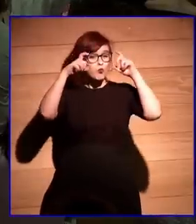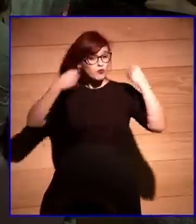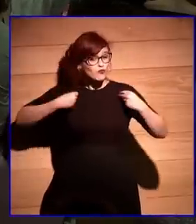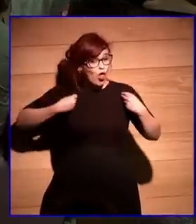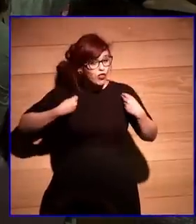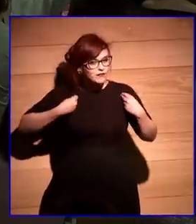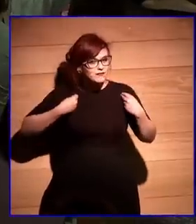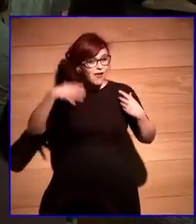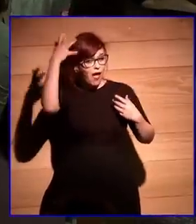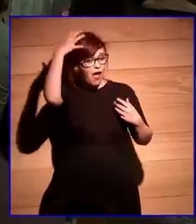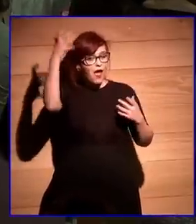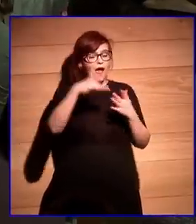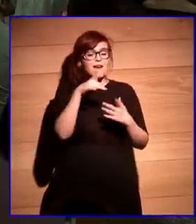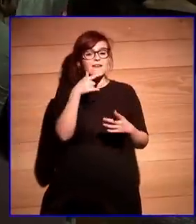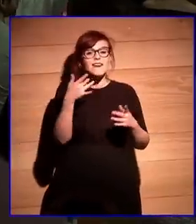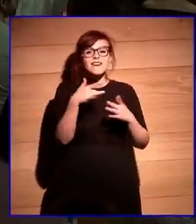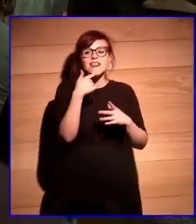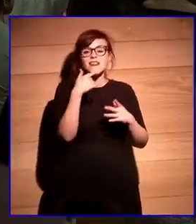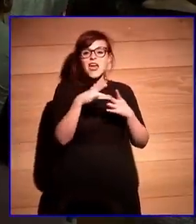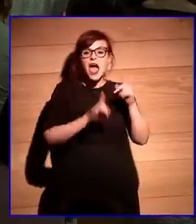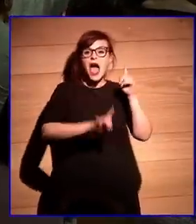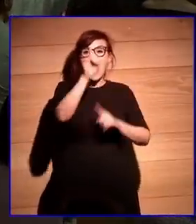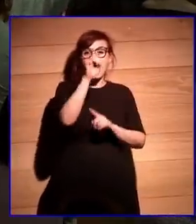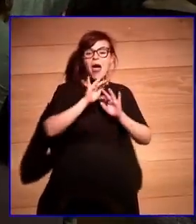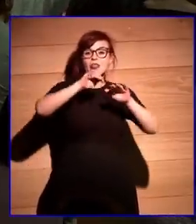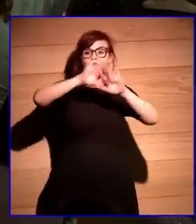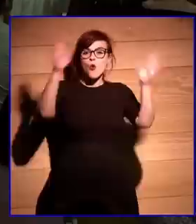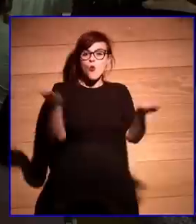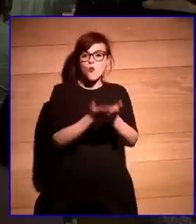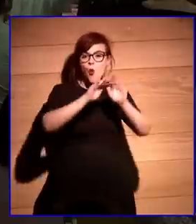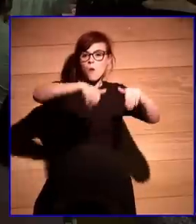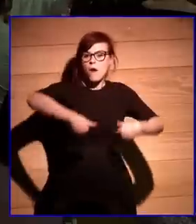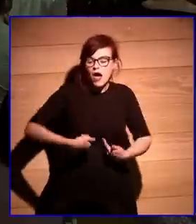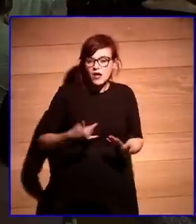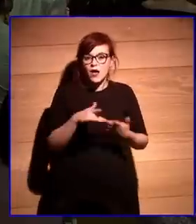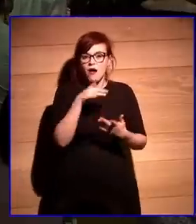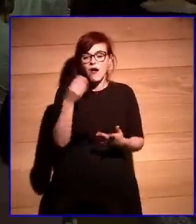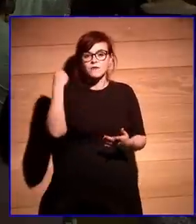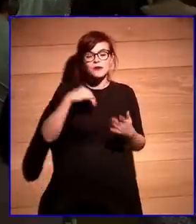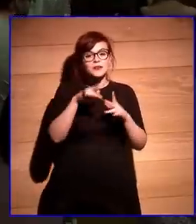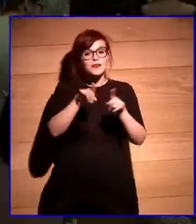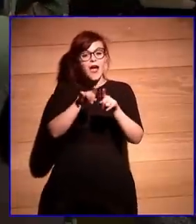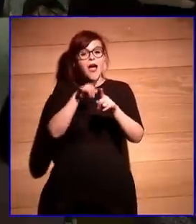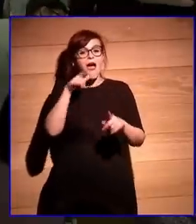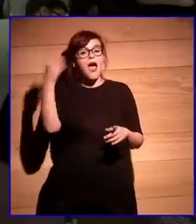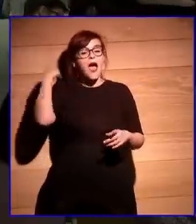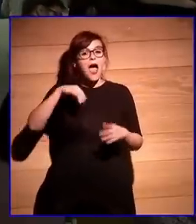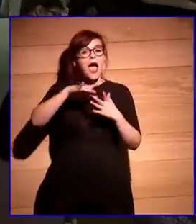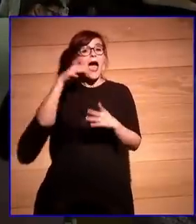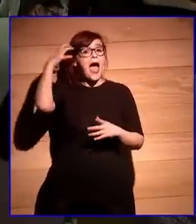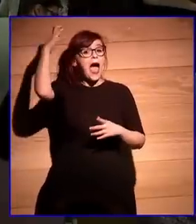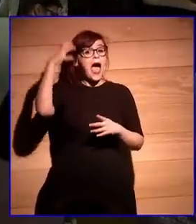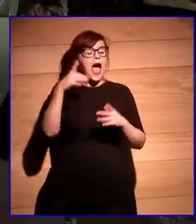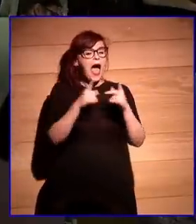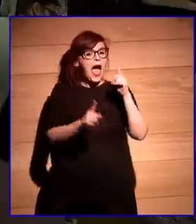Brothers, y cantaban Up on the Boardwalk y todo el público la cantaba, tío. Up on the Boardwalk, a